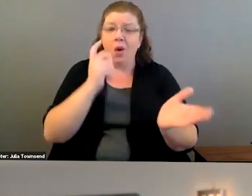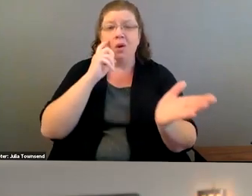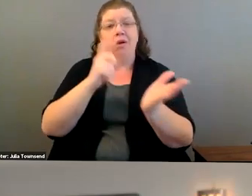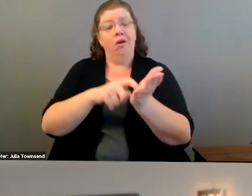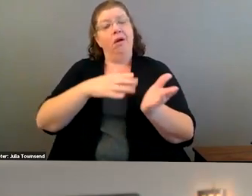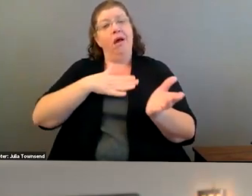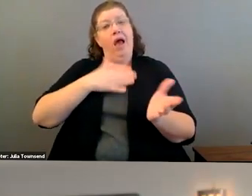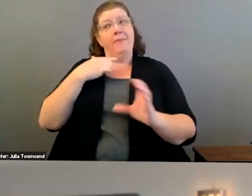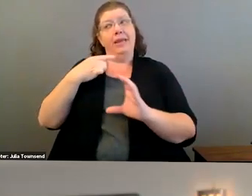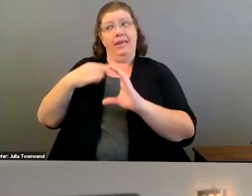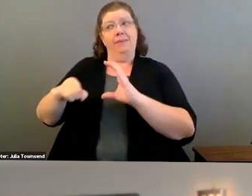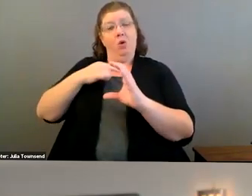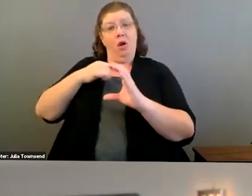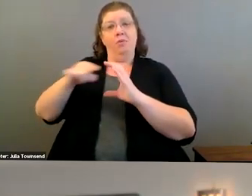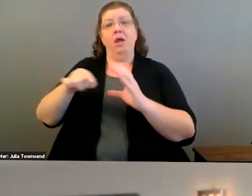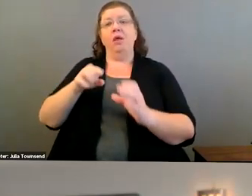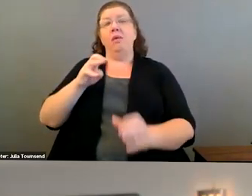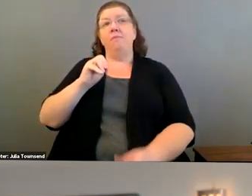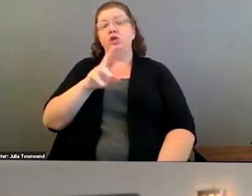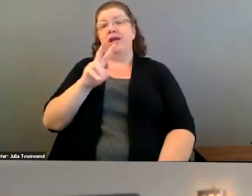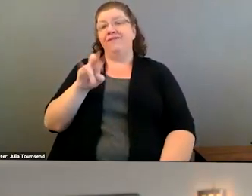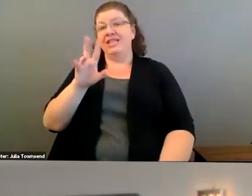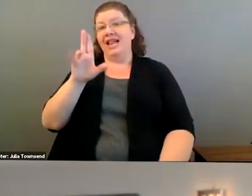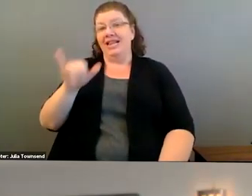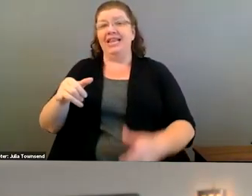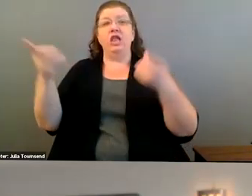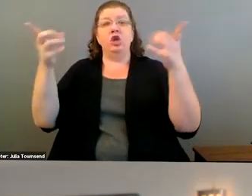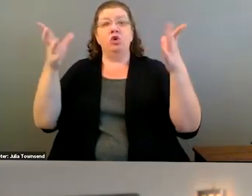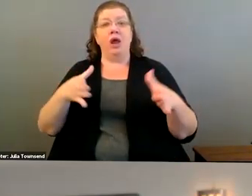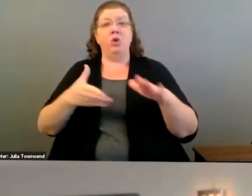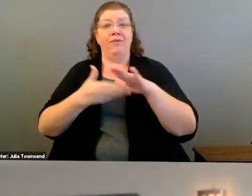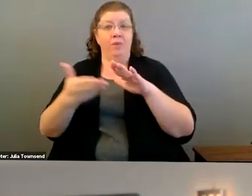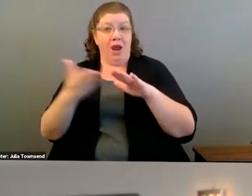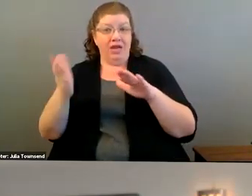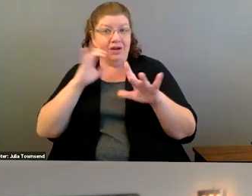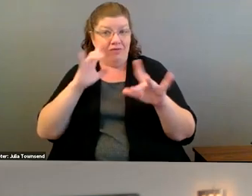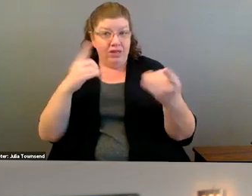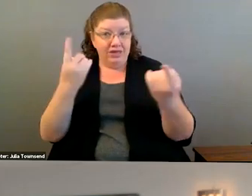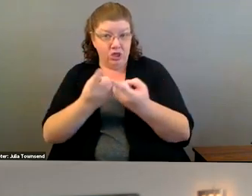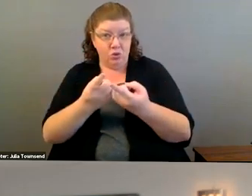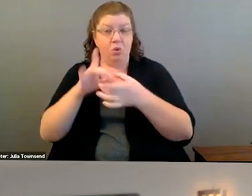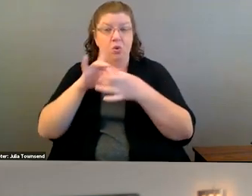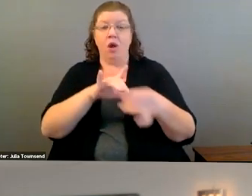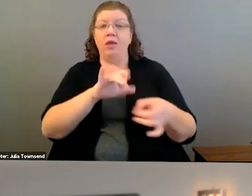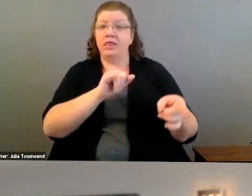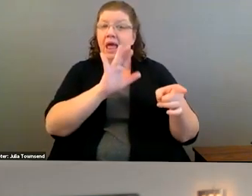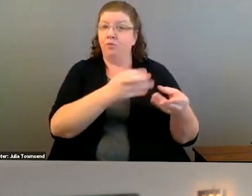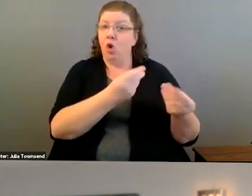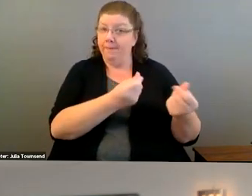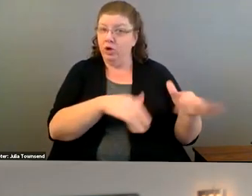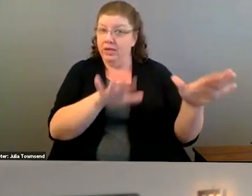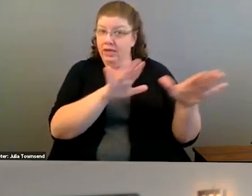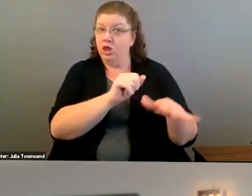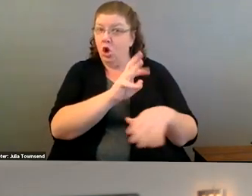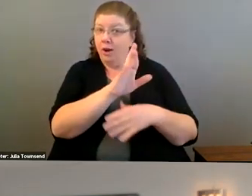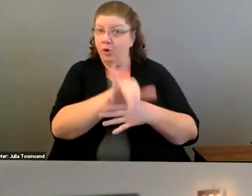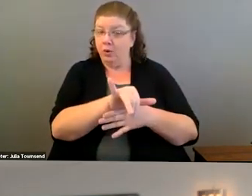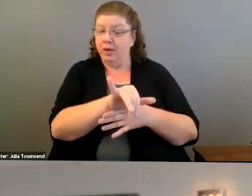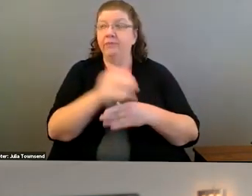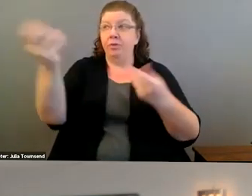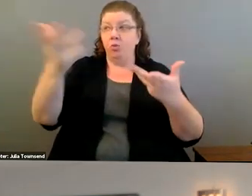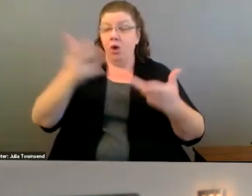y reconociendo que yo he estado en correspondencia de correos con el service odín y el director de operaciones del distrito en torno a la propiedad de la armería